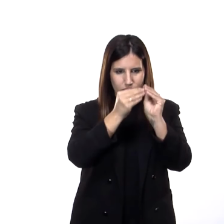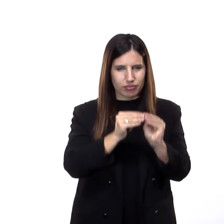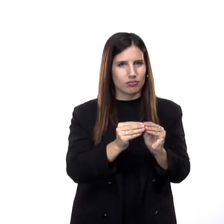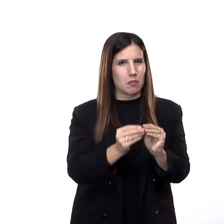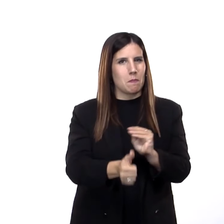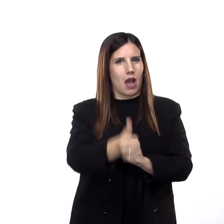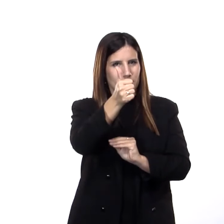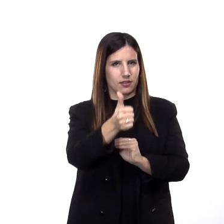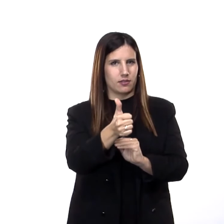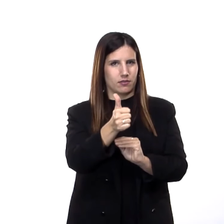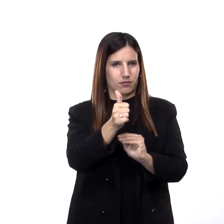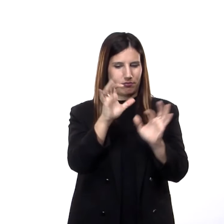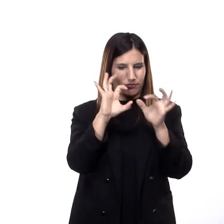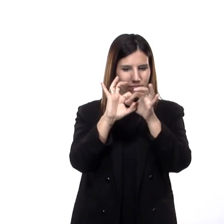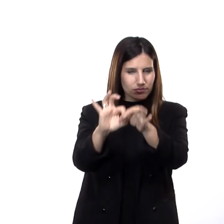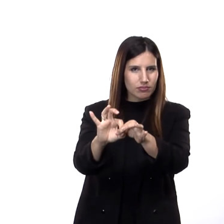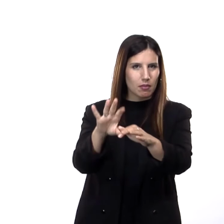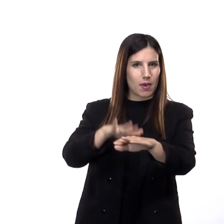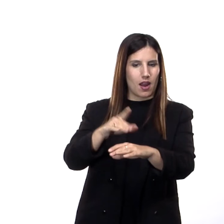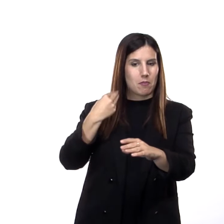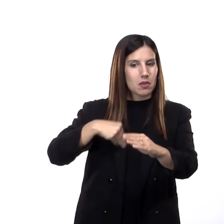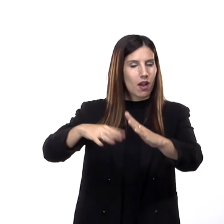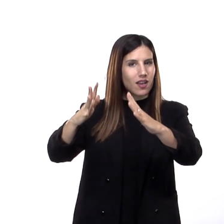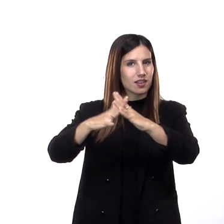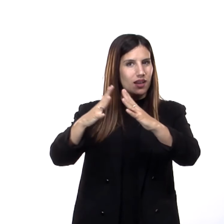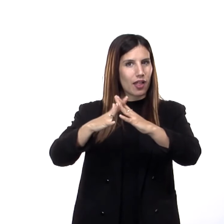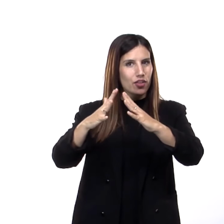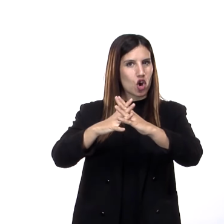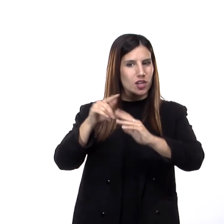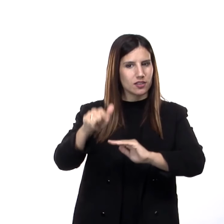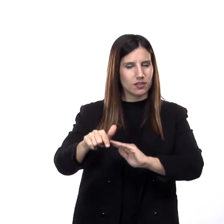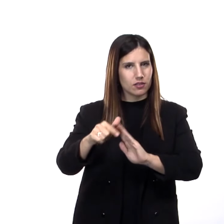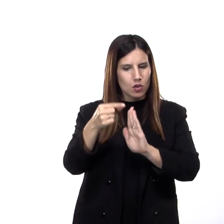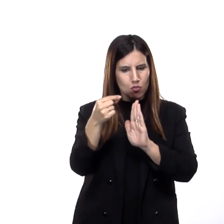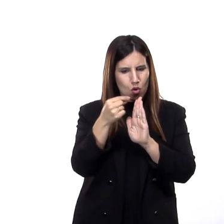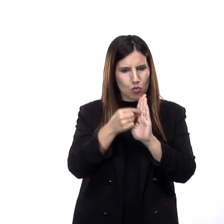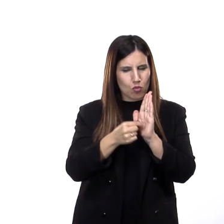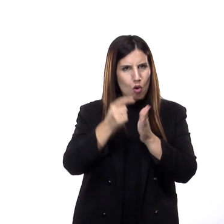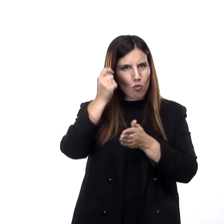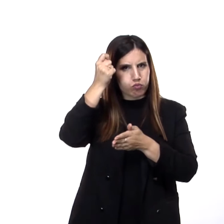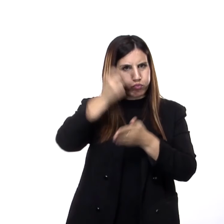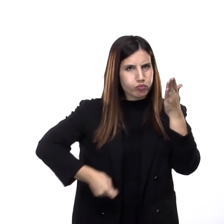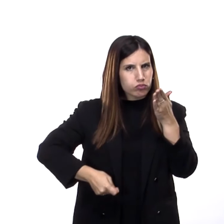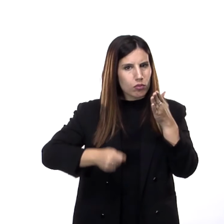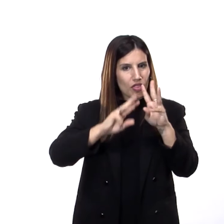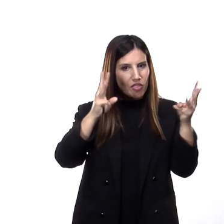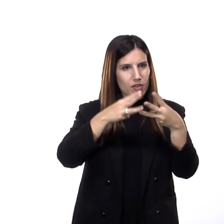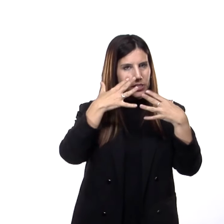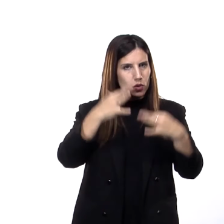estas instalaciones cumplan los requerimientos más estrictos a niveles de ciberseguridad